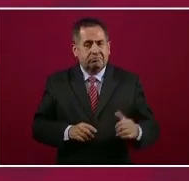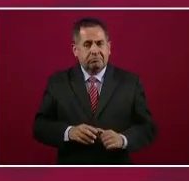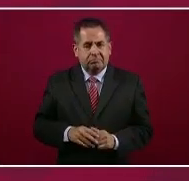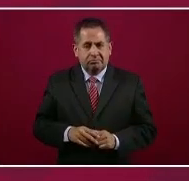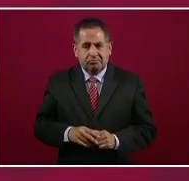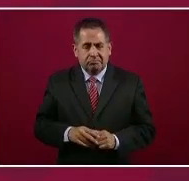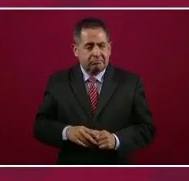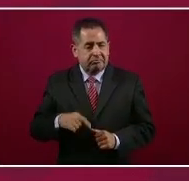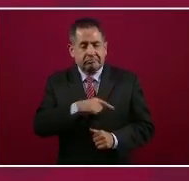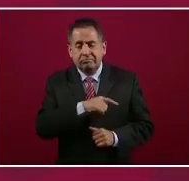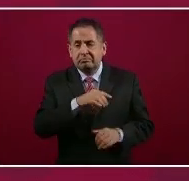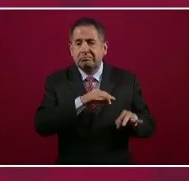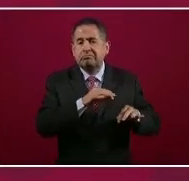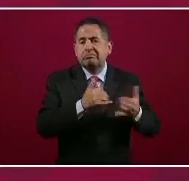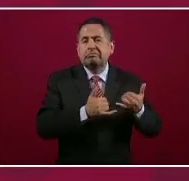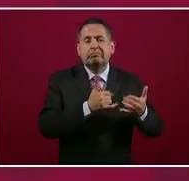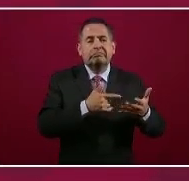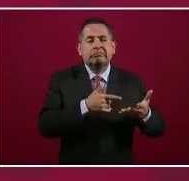fuego